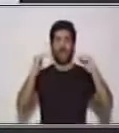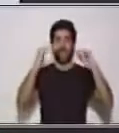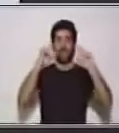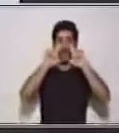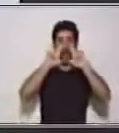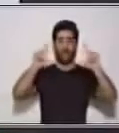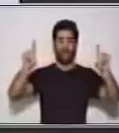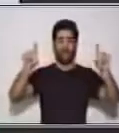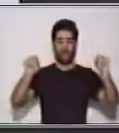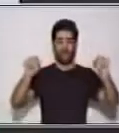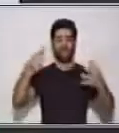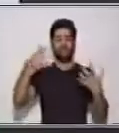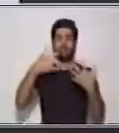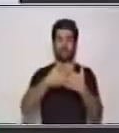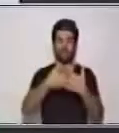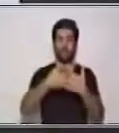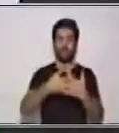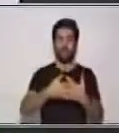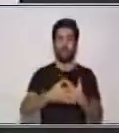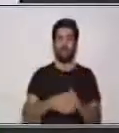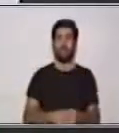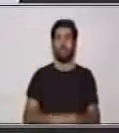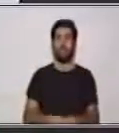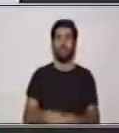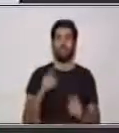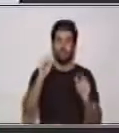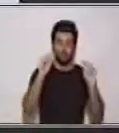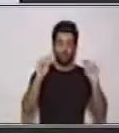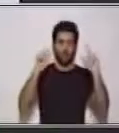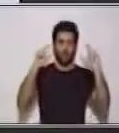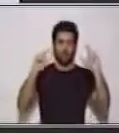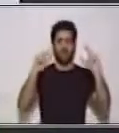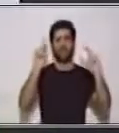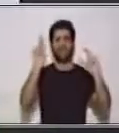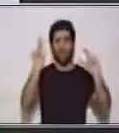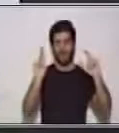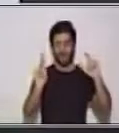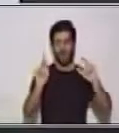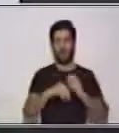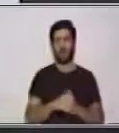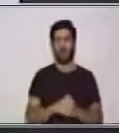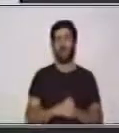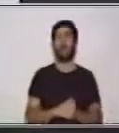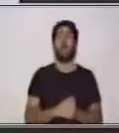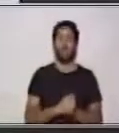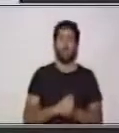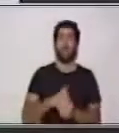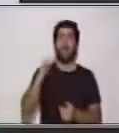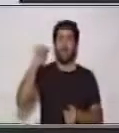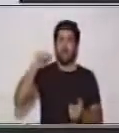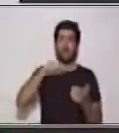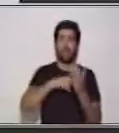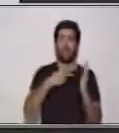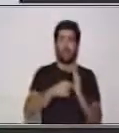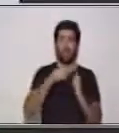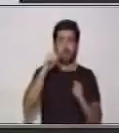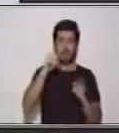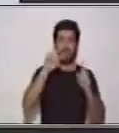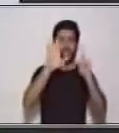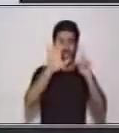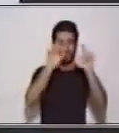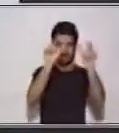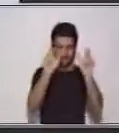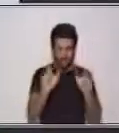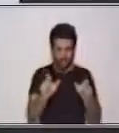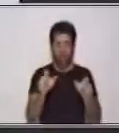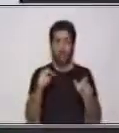que coincida con este, y de altura y. Y con con estos 6 elementos